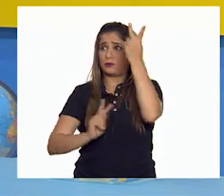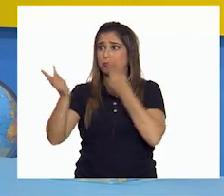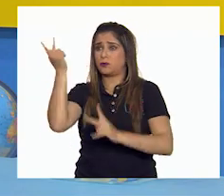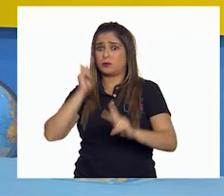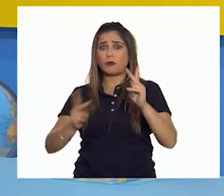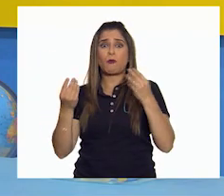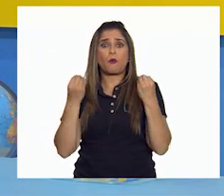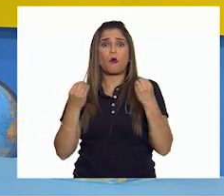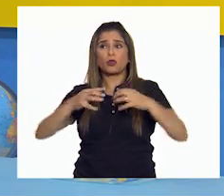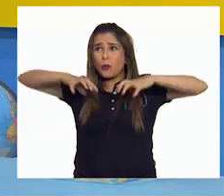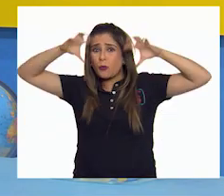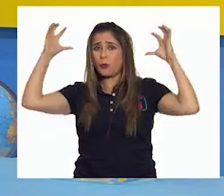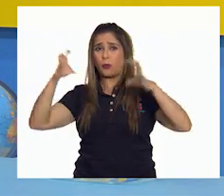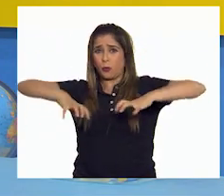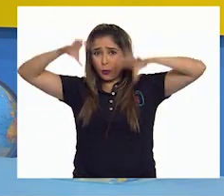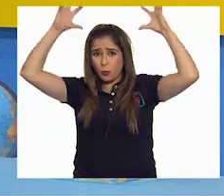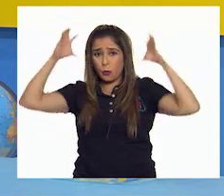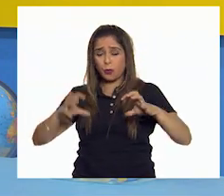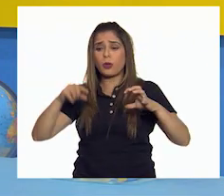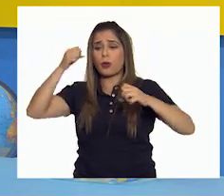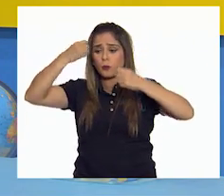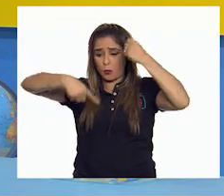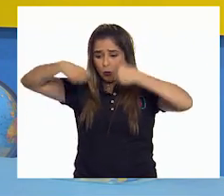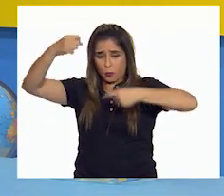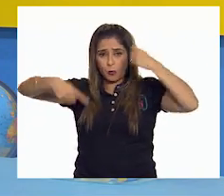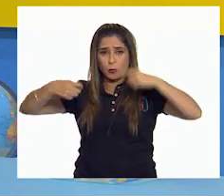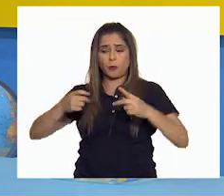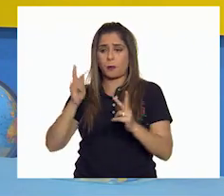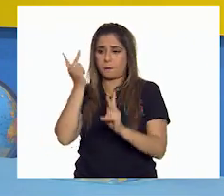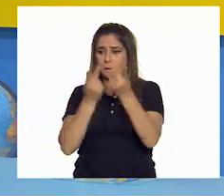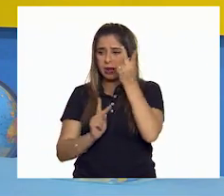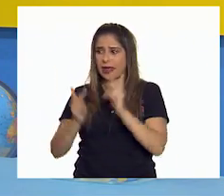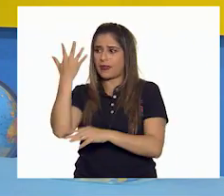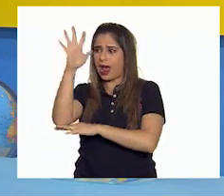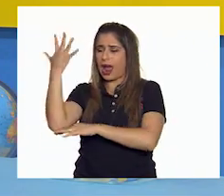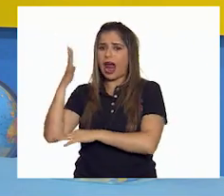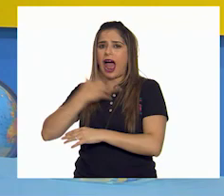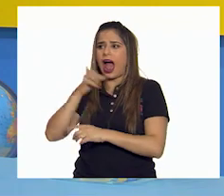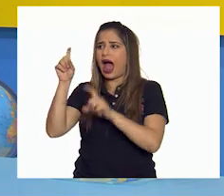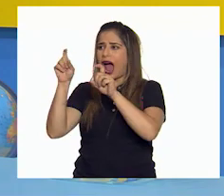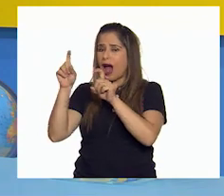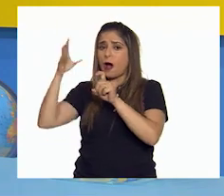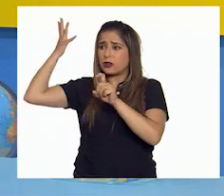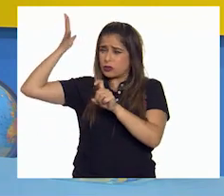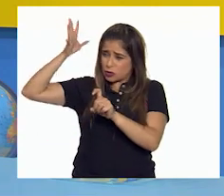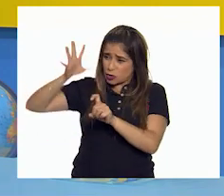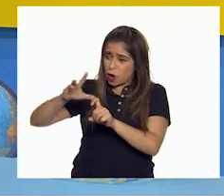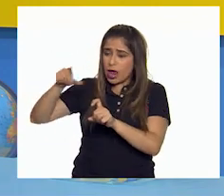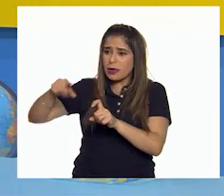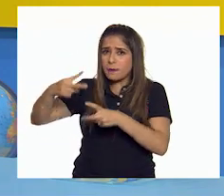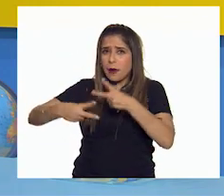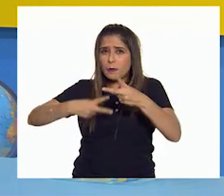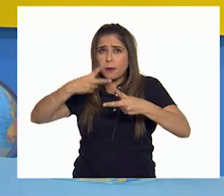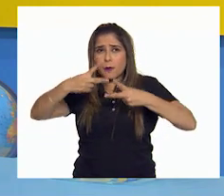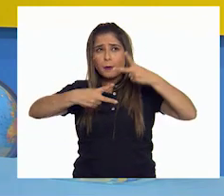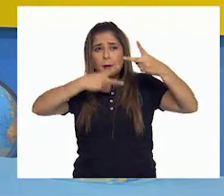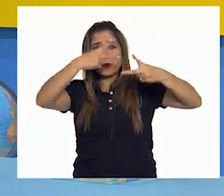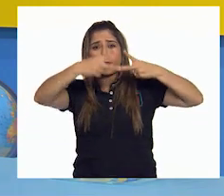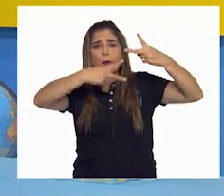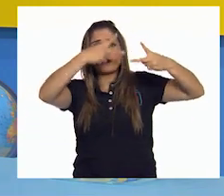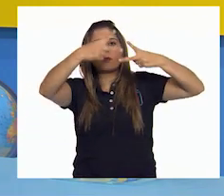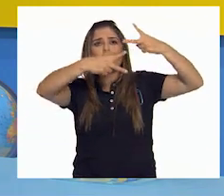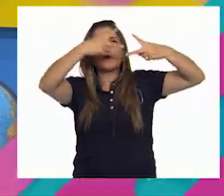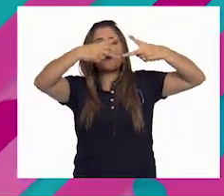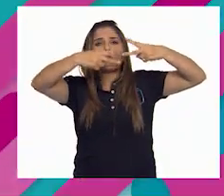lugares. Y el otro factor que mencionamos, que es la sublimación, ocurre en lo alto de las montañas o en lugares donde